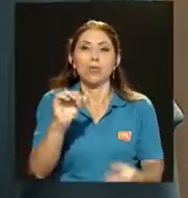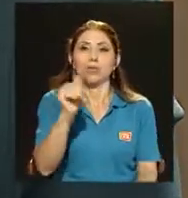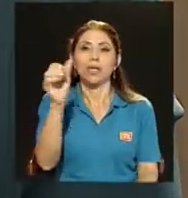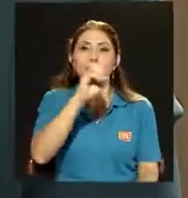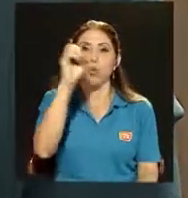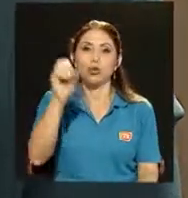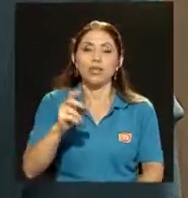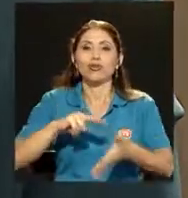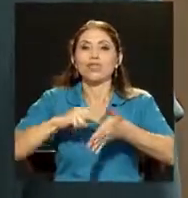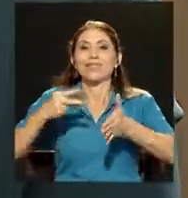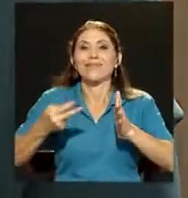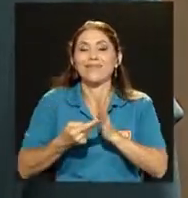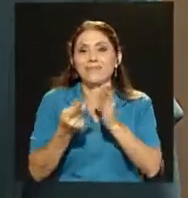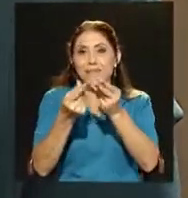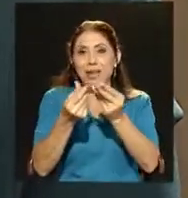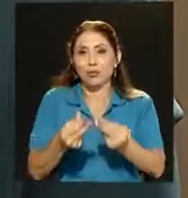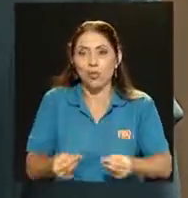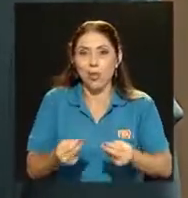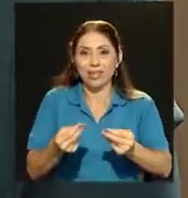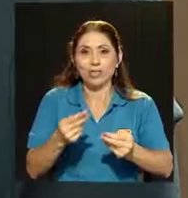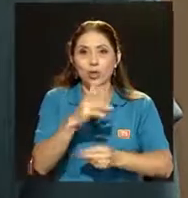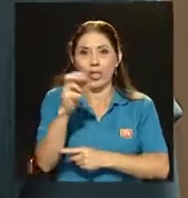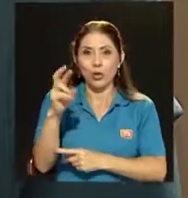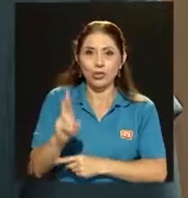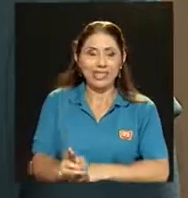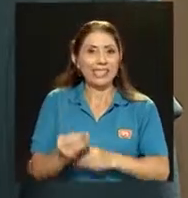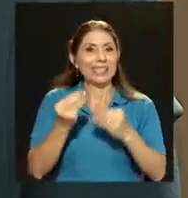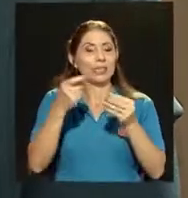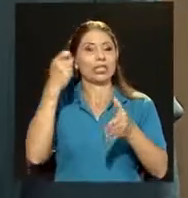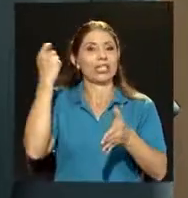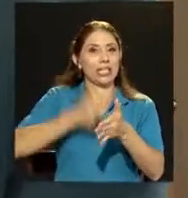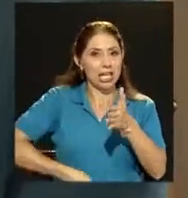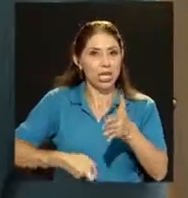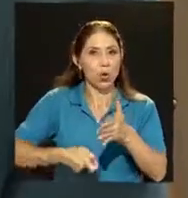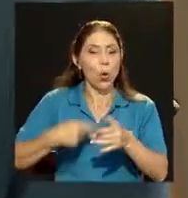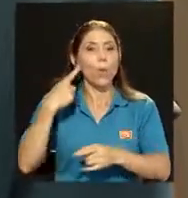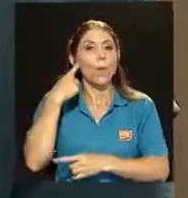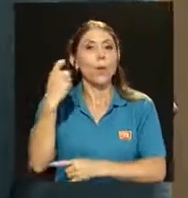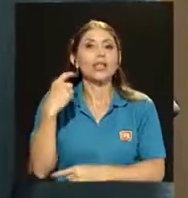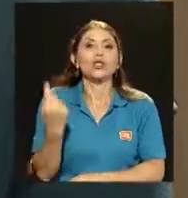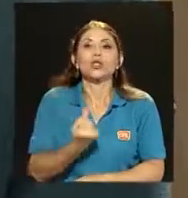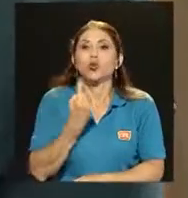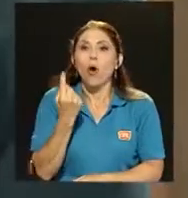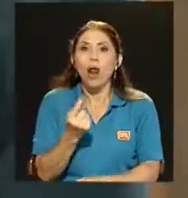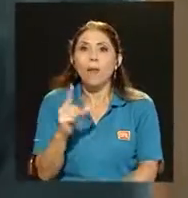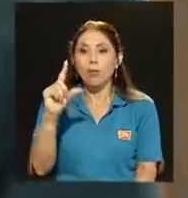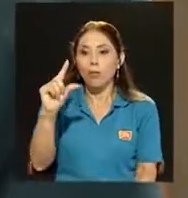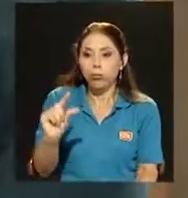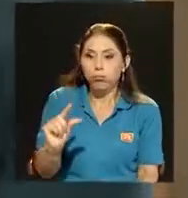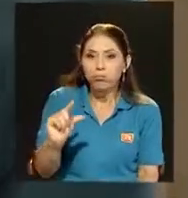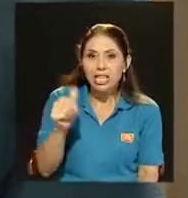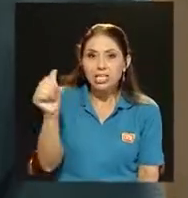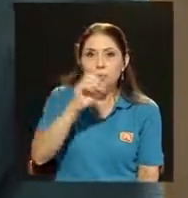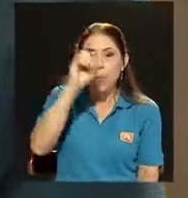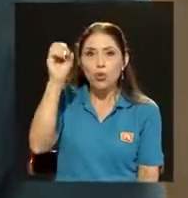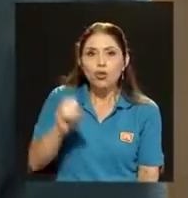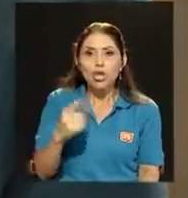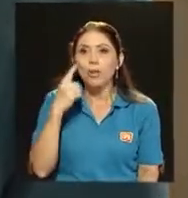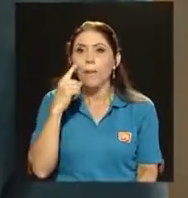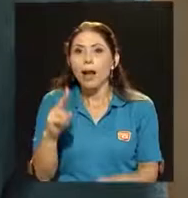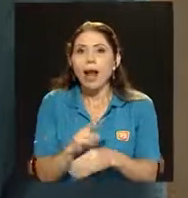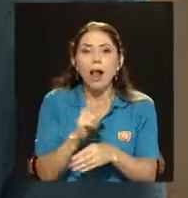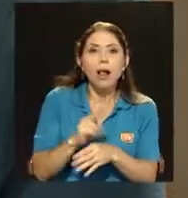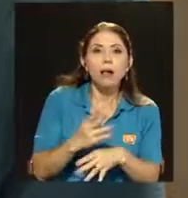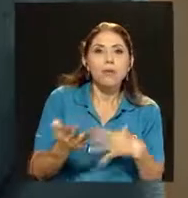República es bastante rígido, porque solo queda un 10% como, digamos, margen de maniobra.